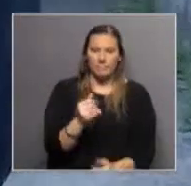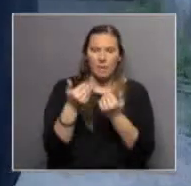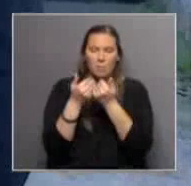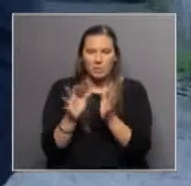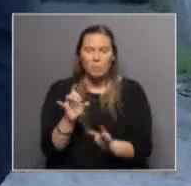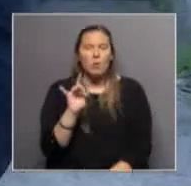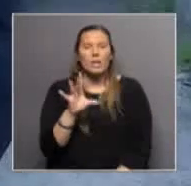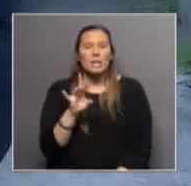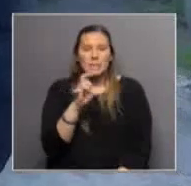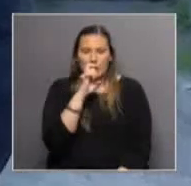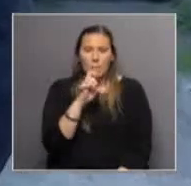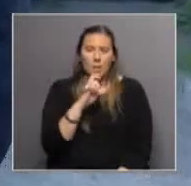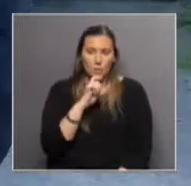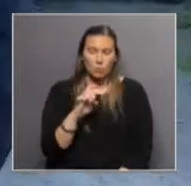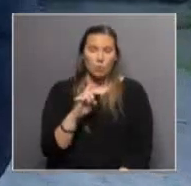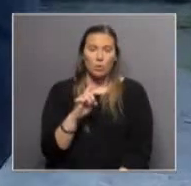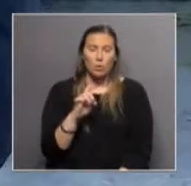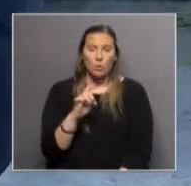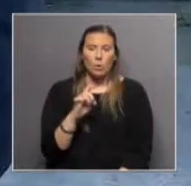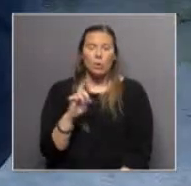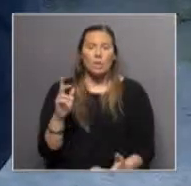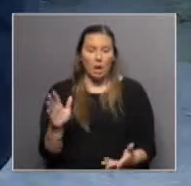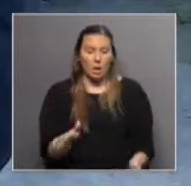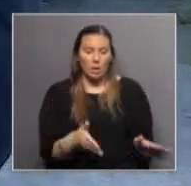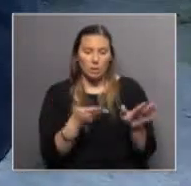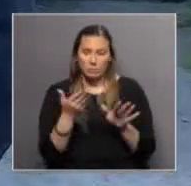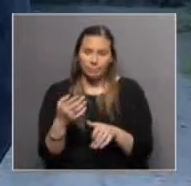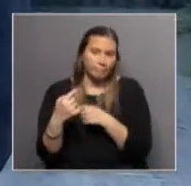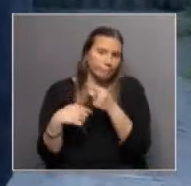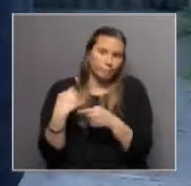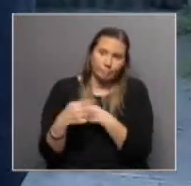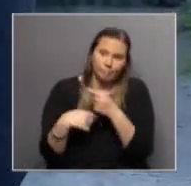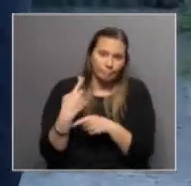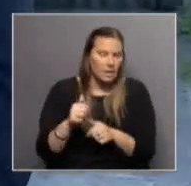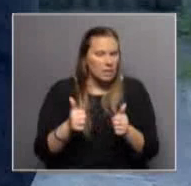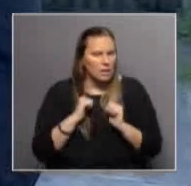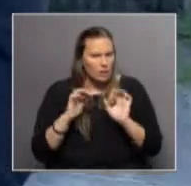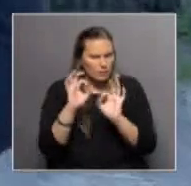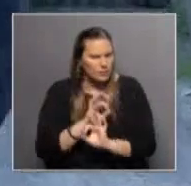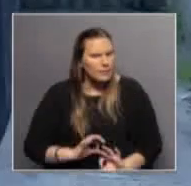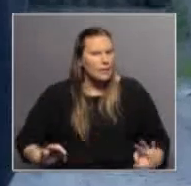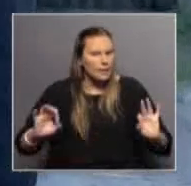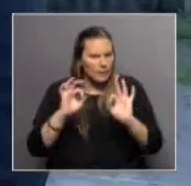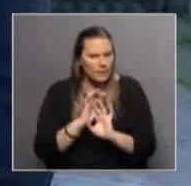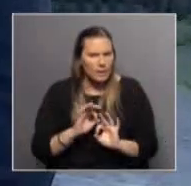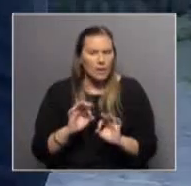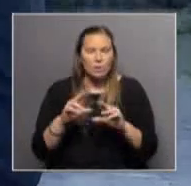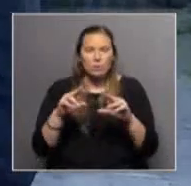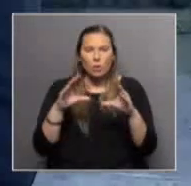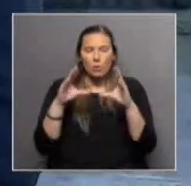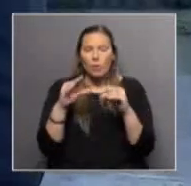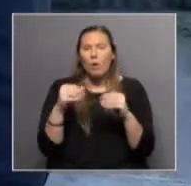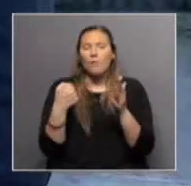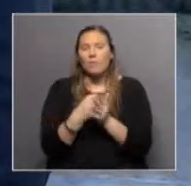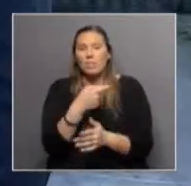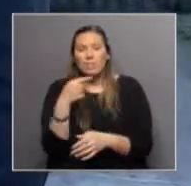de marzo. Nosotros, ¿sí? Y hasta ahora seguimos, sin tomar descanso. ¿Son cenas los fines de semana